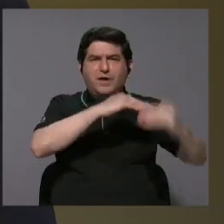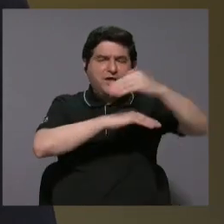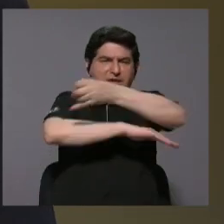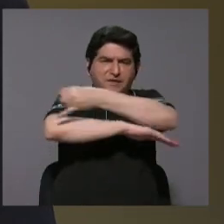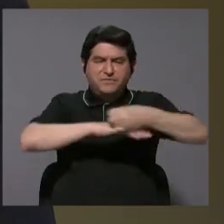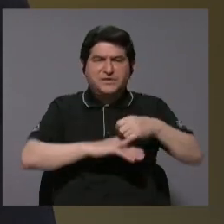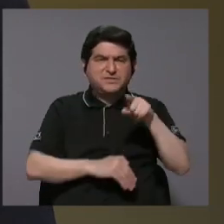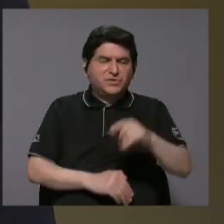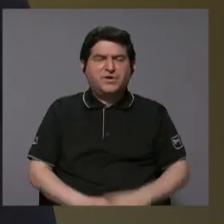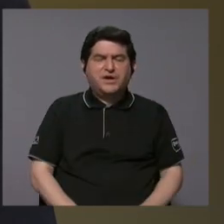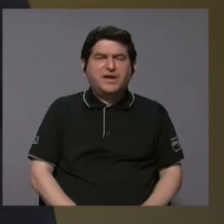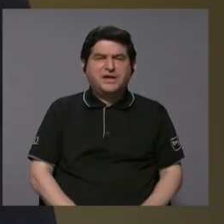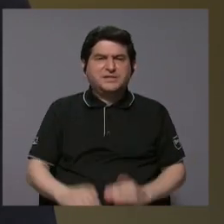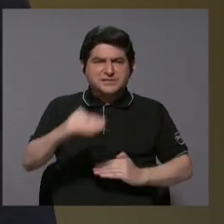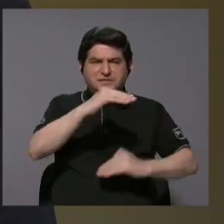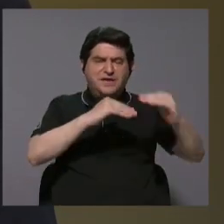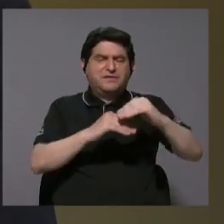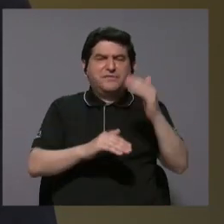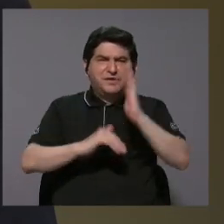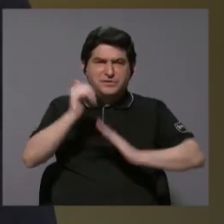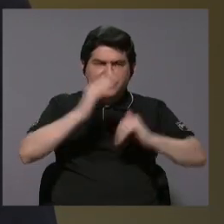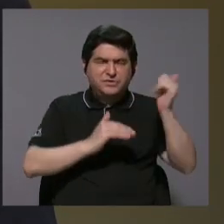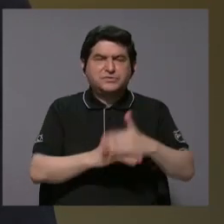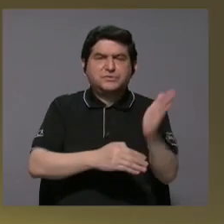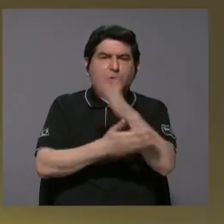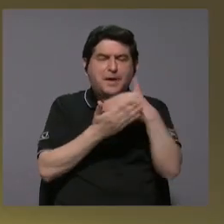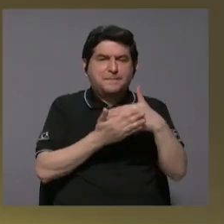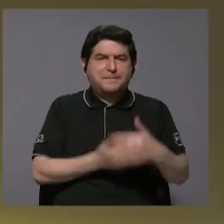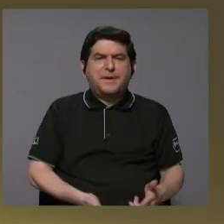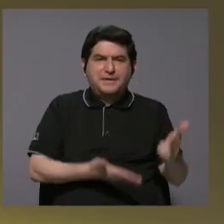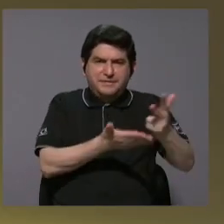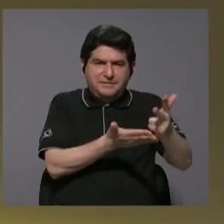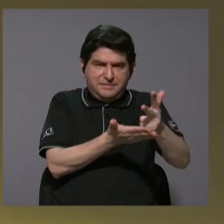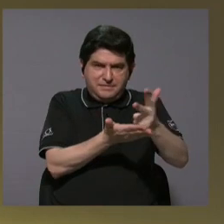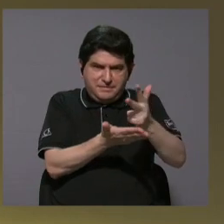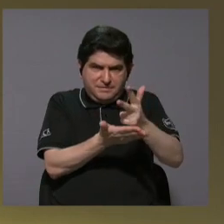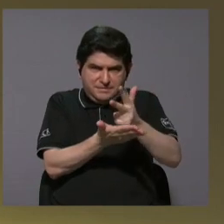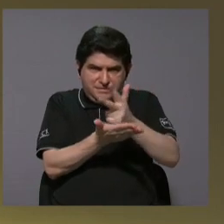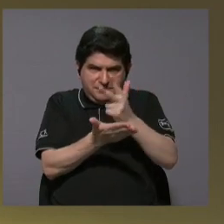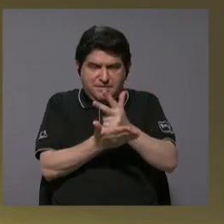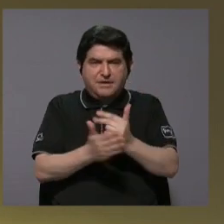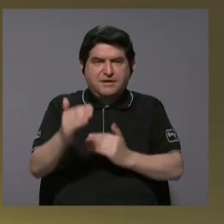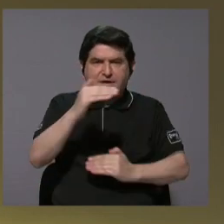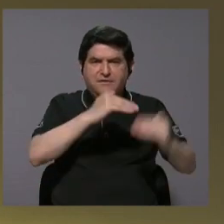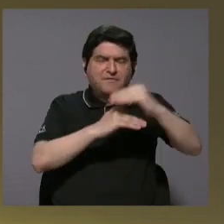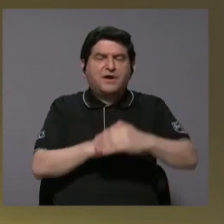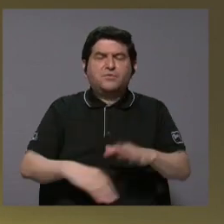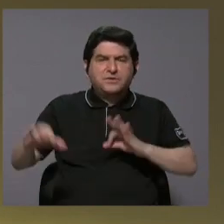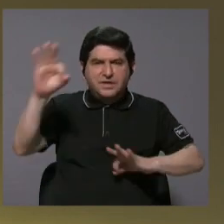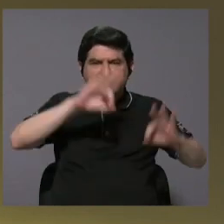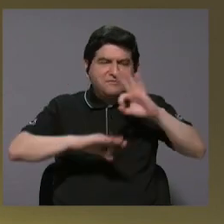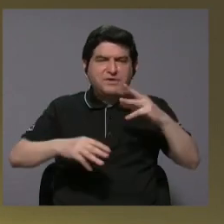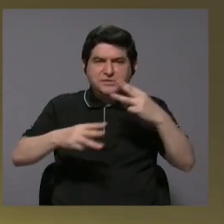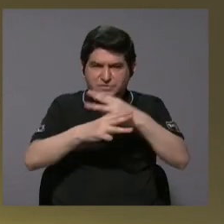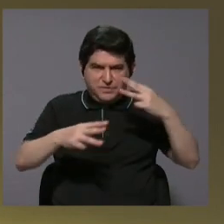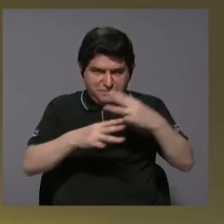que construyeron en buena parte del estacionamiento de la Facultad de Física y